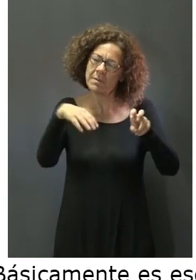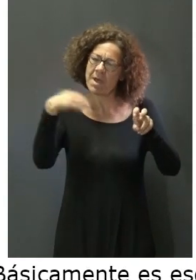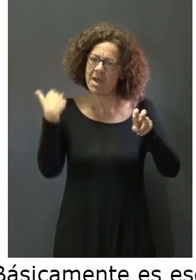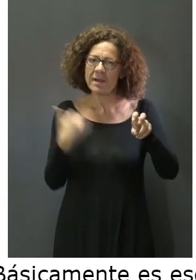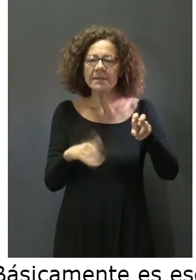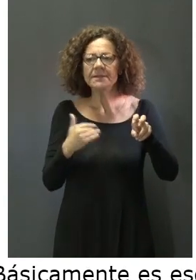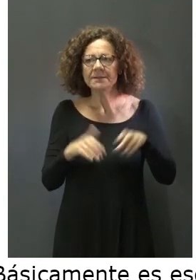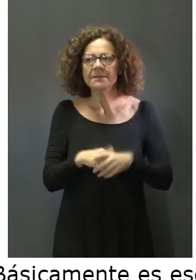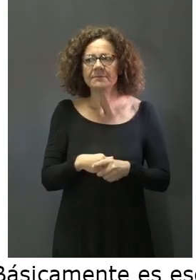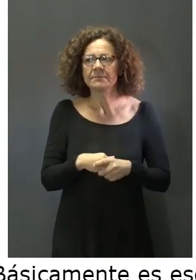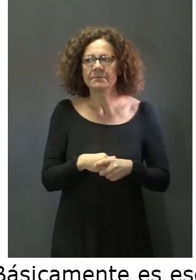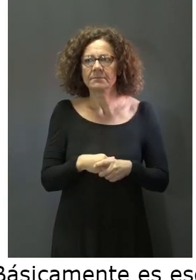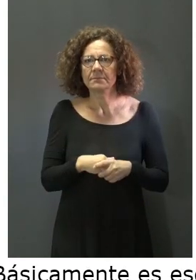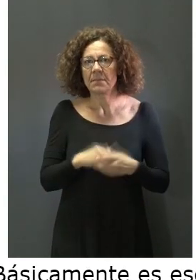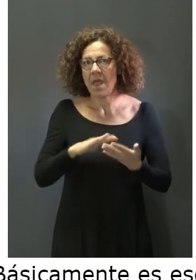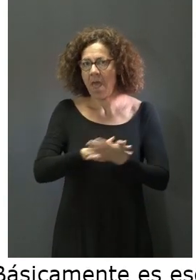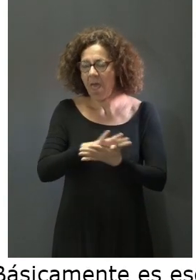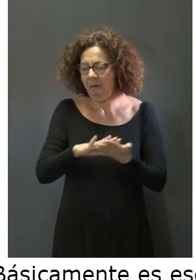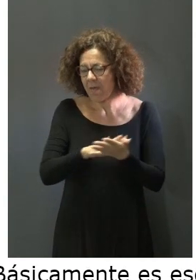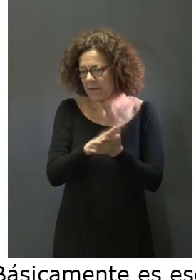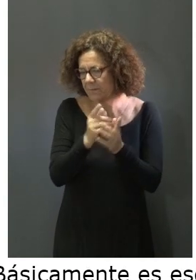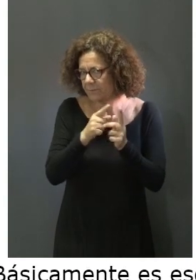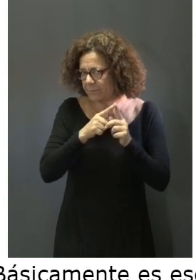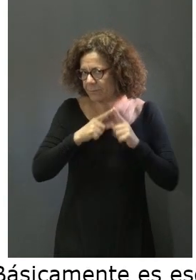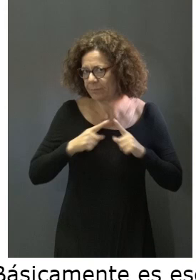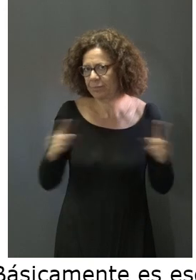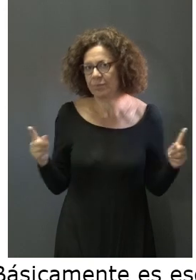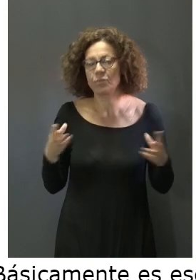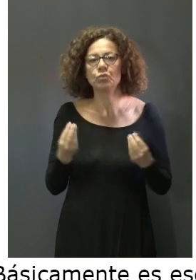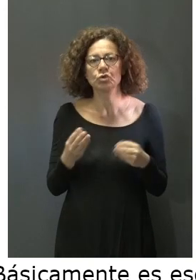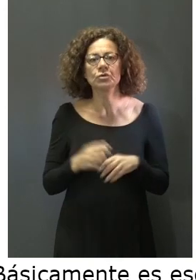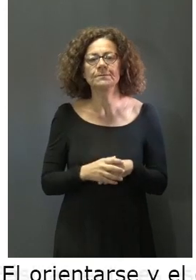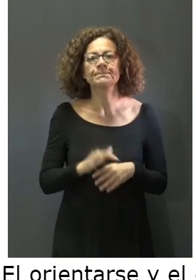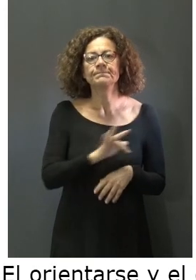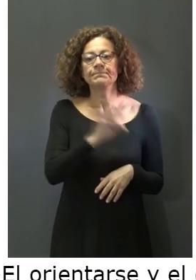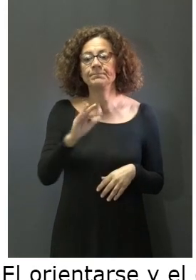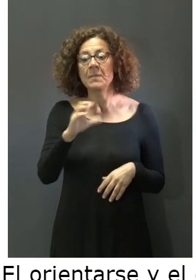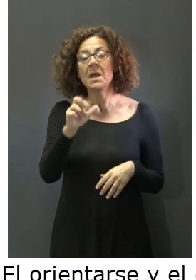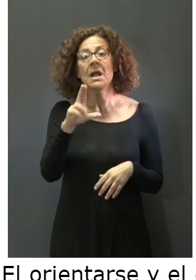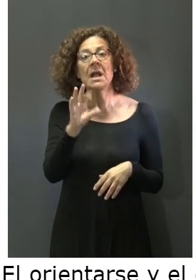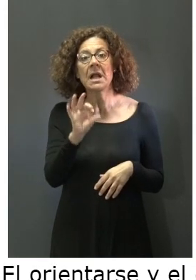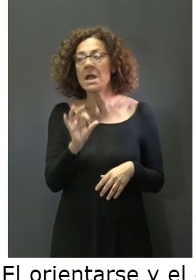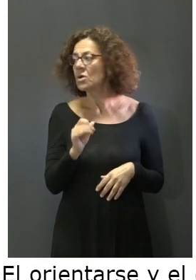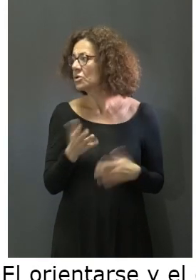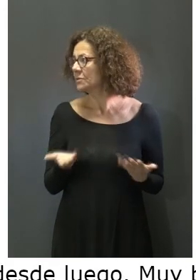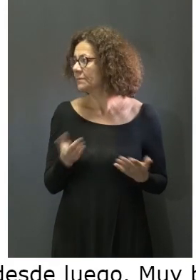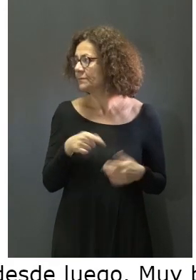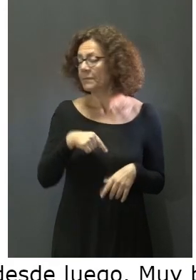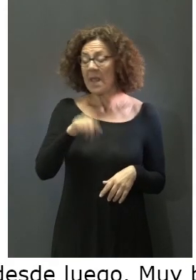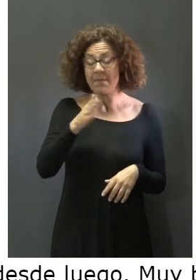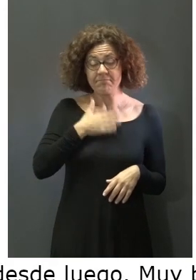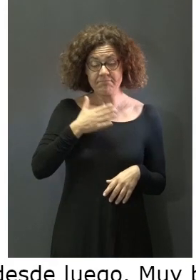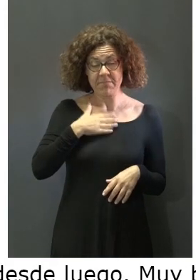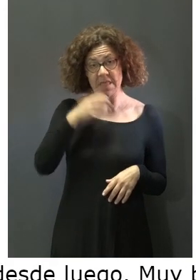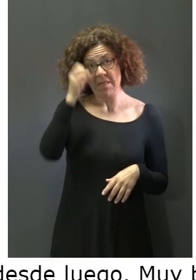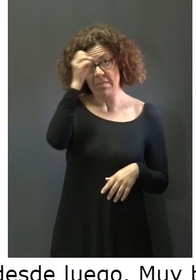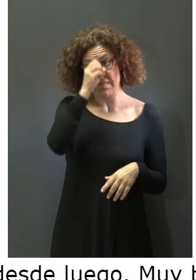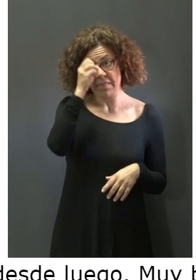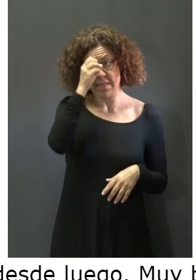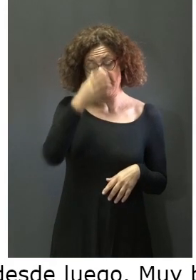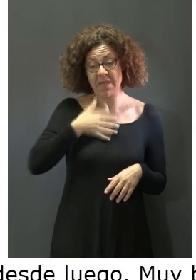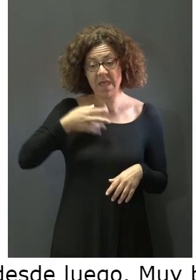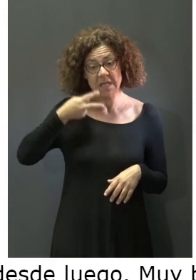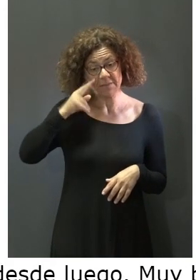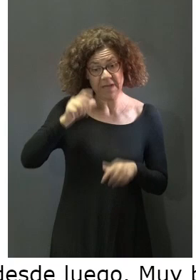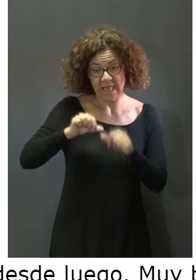da mucho para hablar, desde luego. Muy bien. Carlos, ¿cuál es tu experiencia cuando... Mi